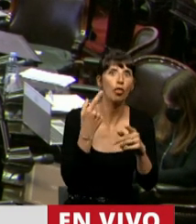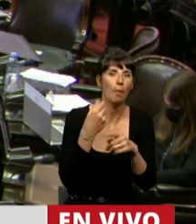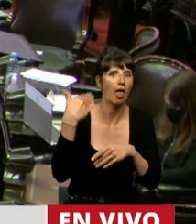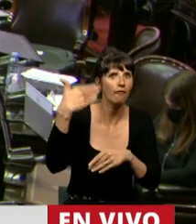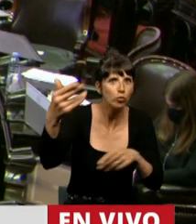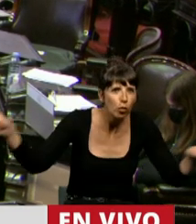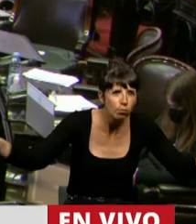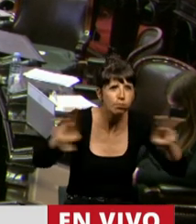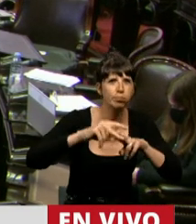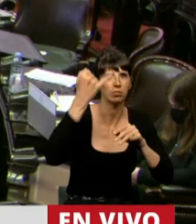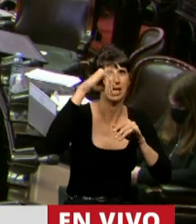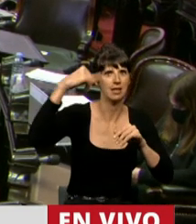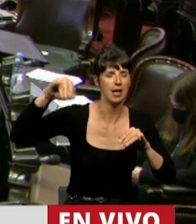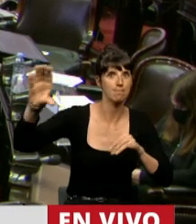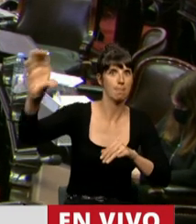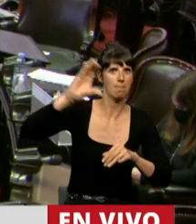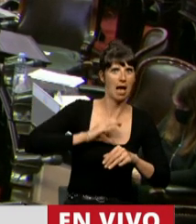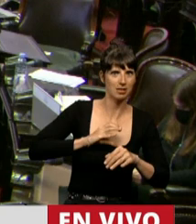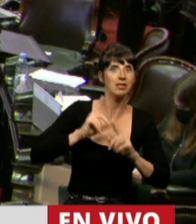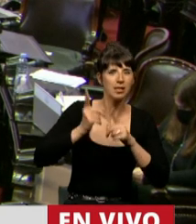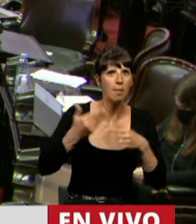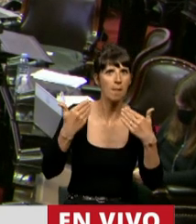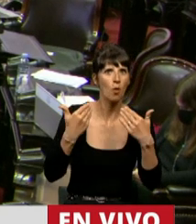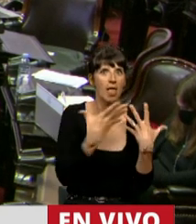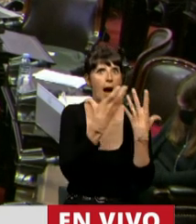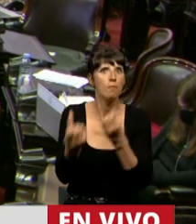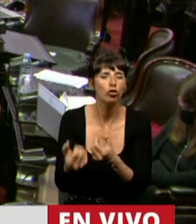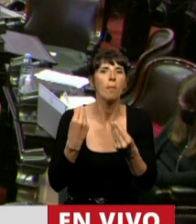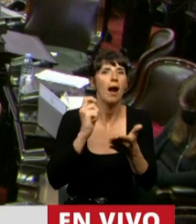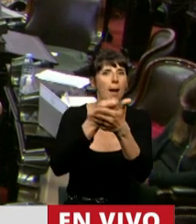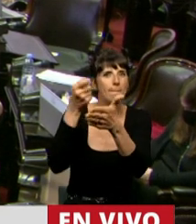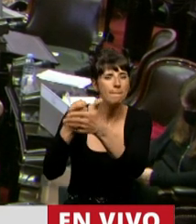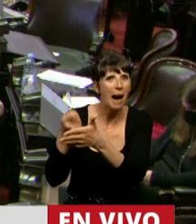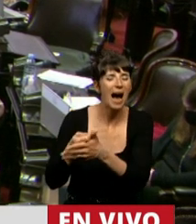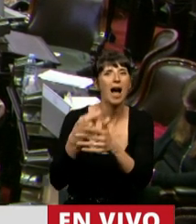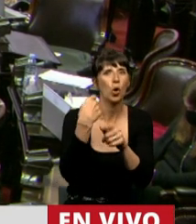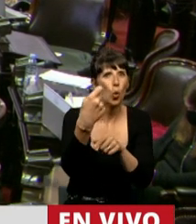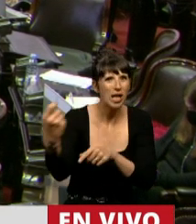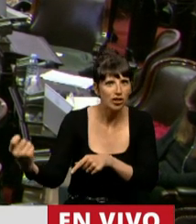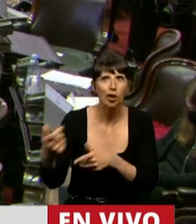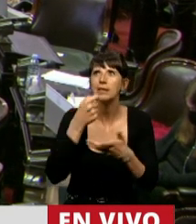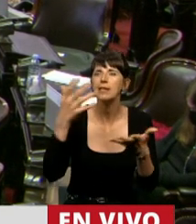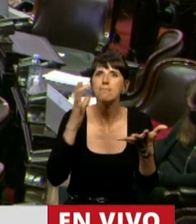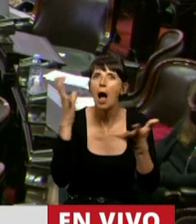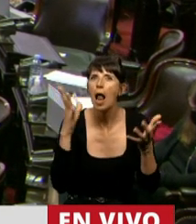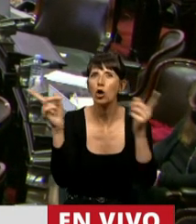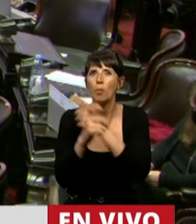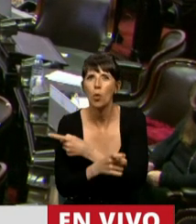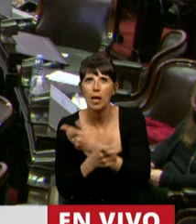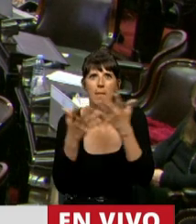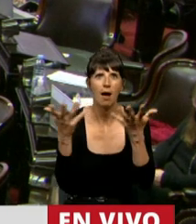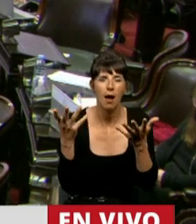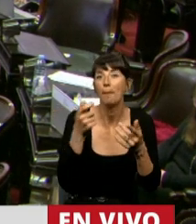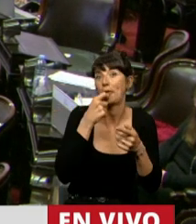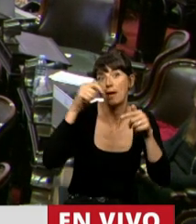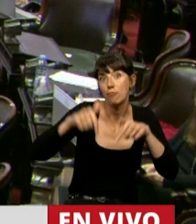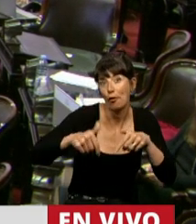adecuados y seguir siendo el garante del sistema jubilatorio ante mentales desequilibrios transitorios como el que hoy nos impone